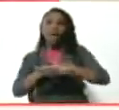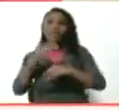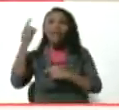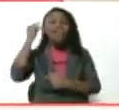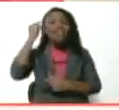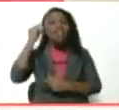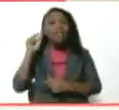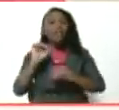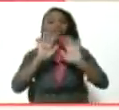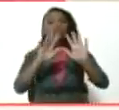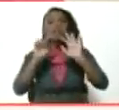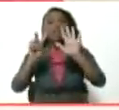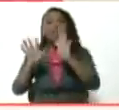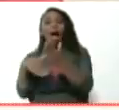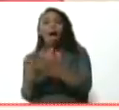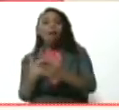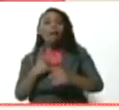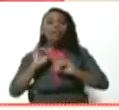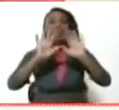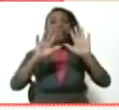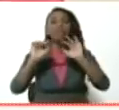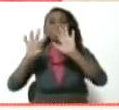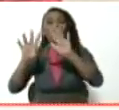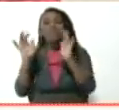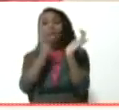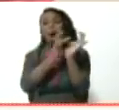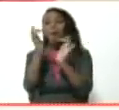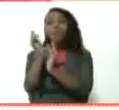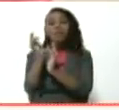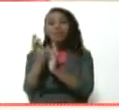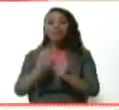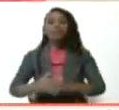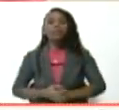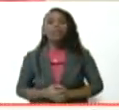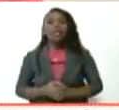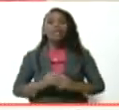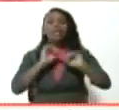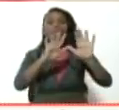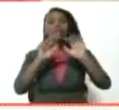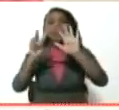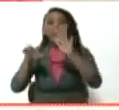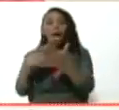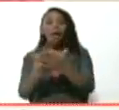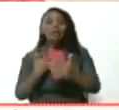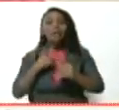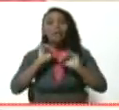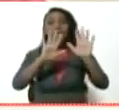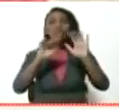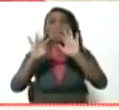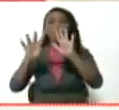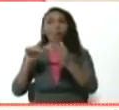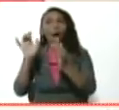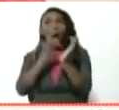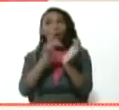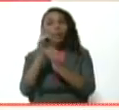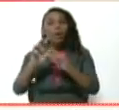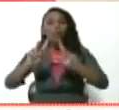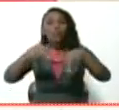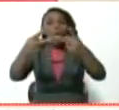del 17 al 19 de abril, del 17 al 19 de abril, tendremos un nuevo